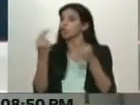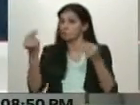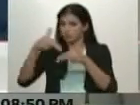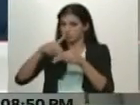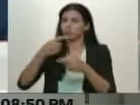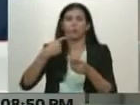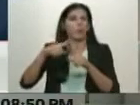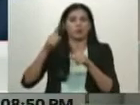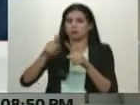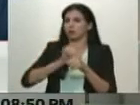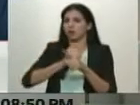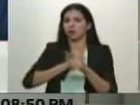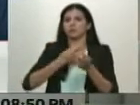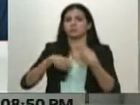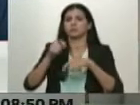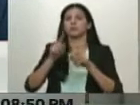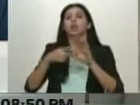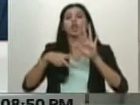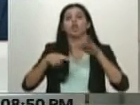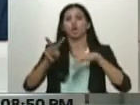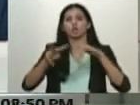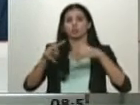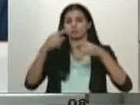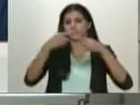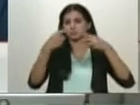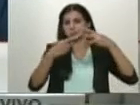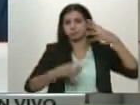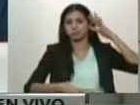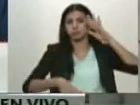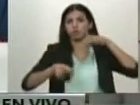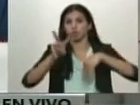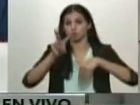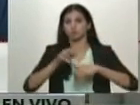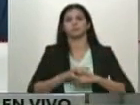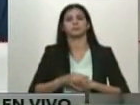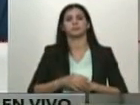12 sectores, ¿verdad? Solo faltaría...